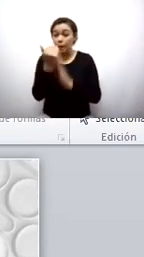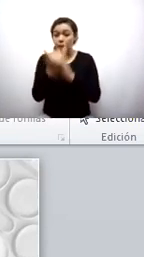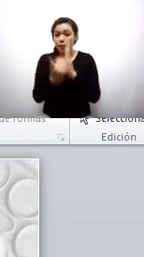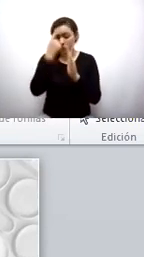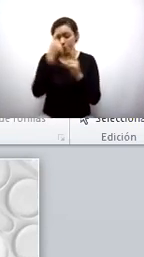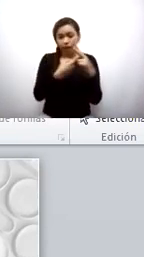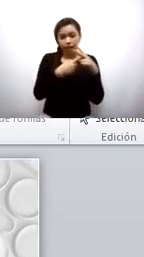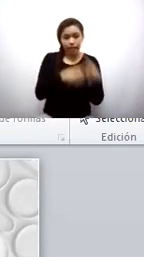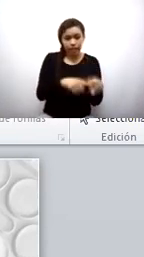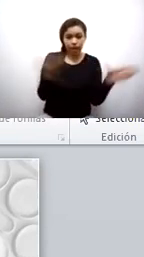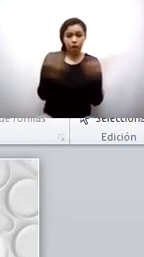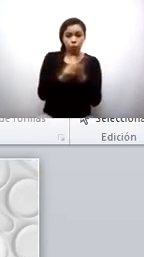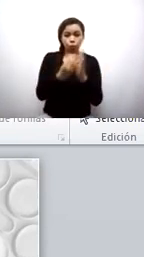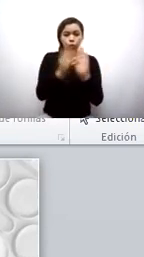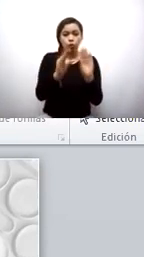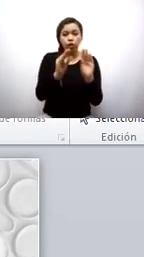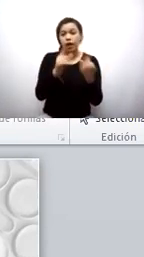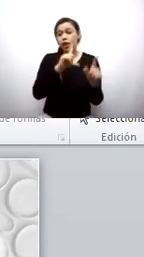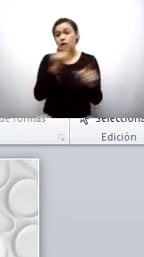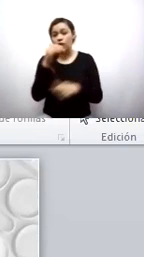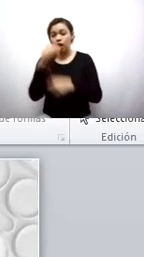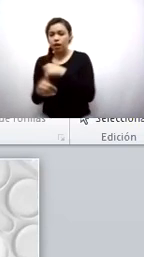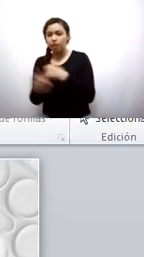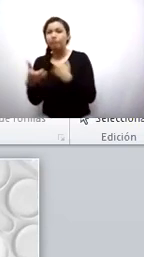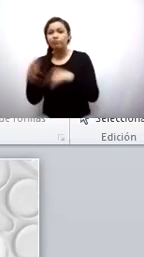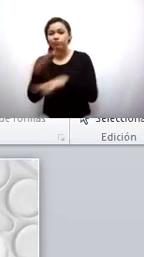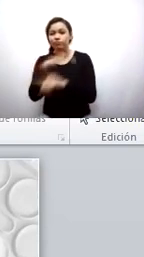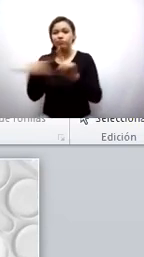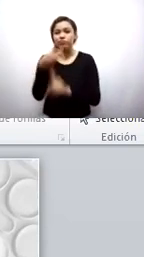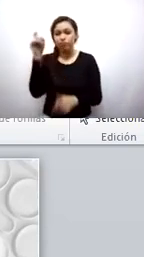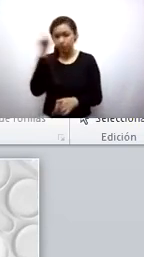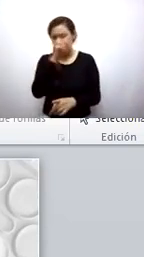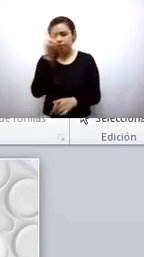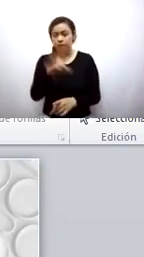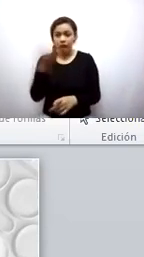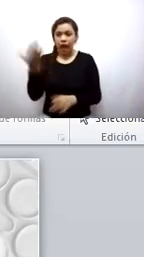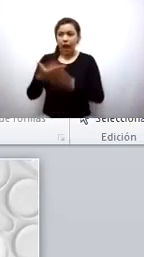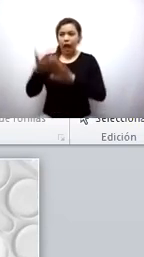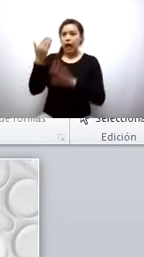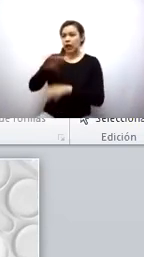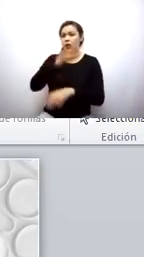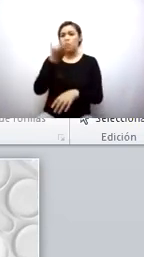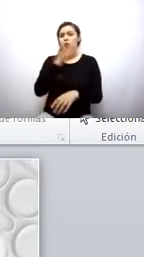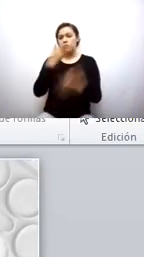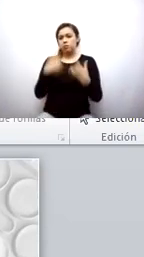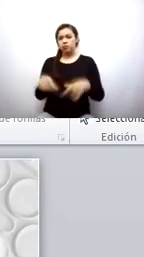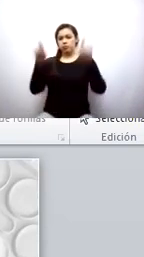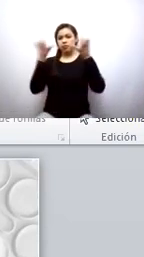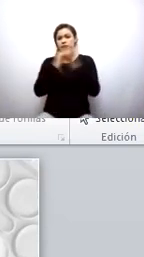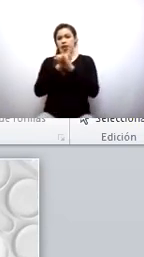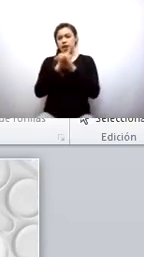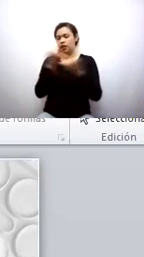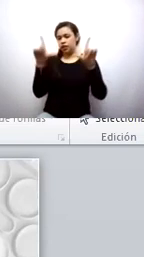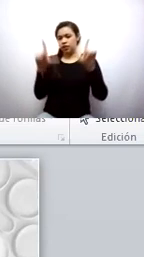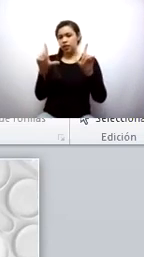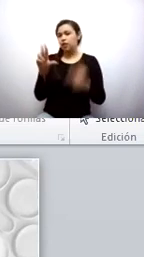una clase. Entonces son situaciones muy complicadas. Sí es cierto, no estábamos acostumbrados a trabajar en plataformas. A nosotros